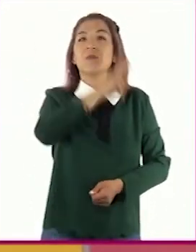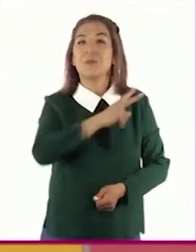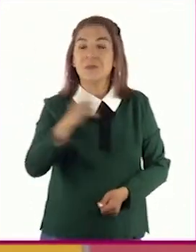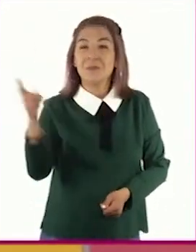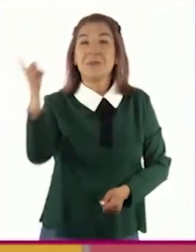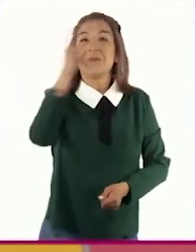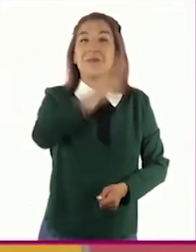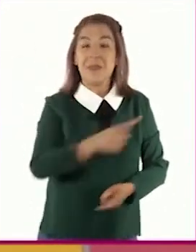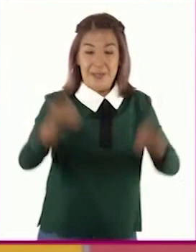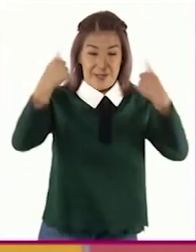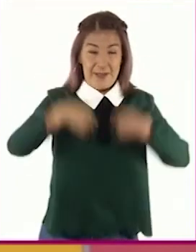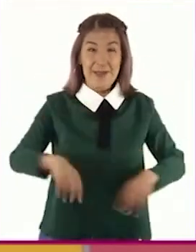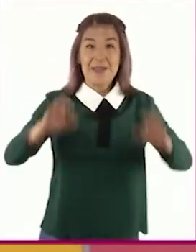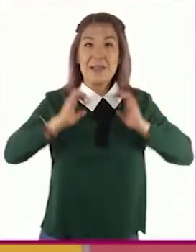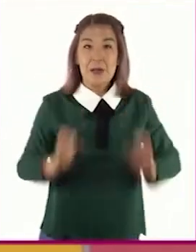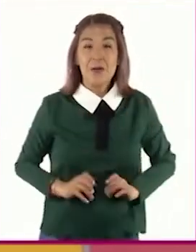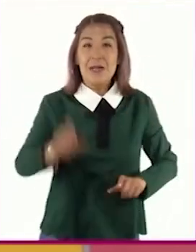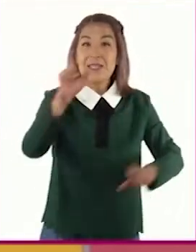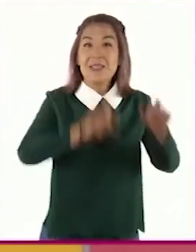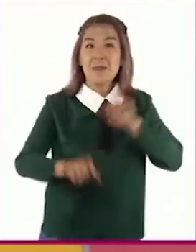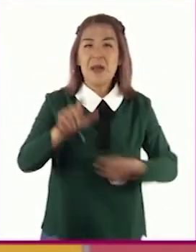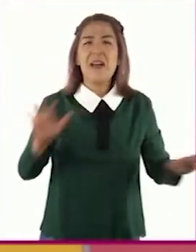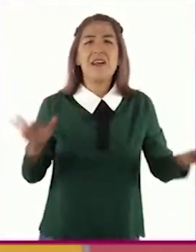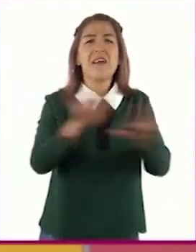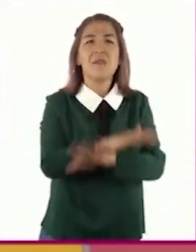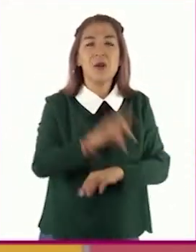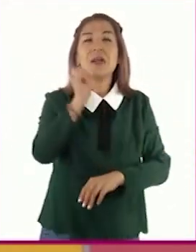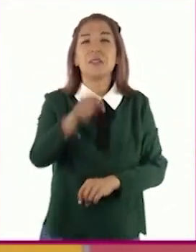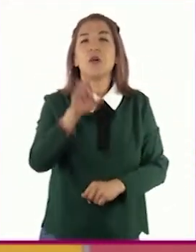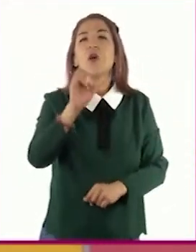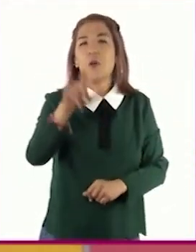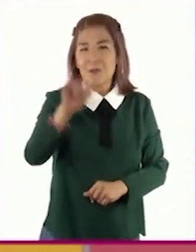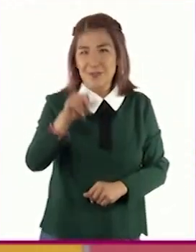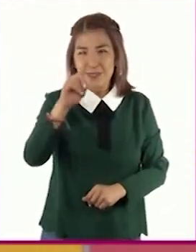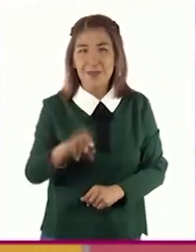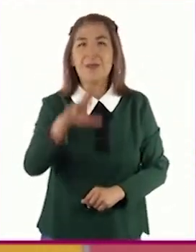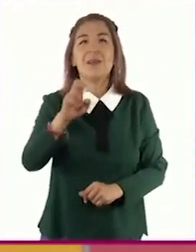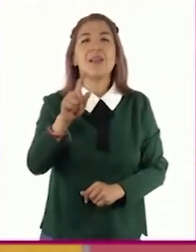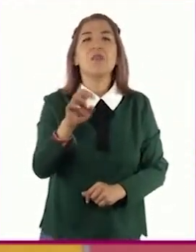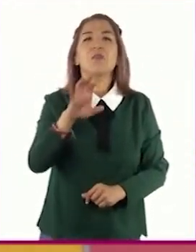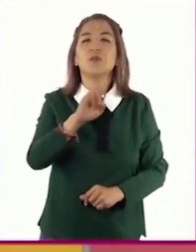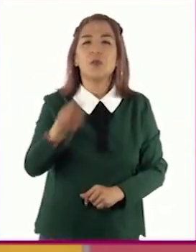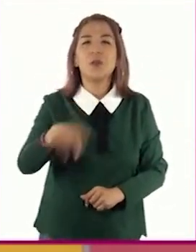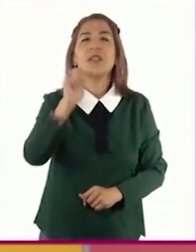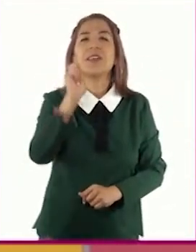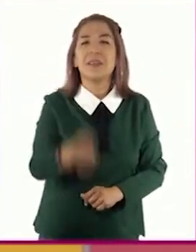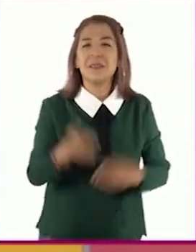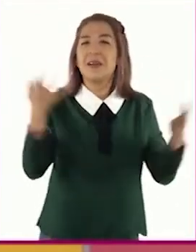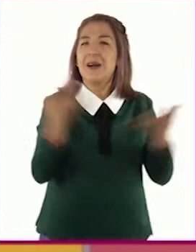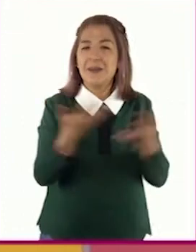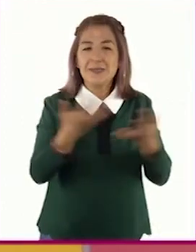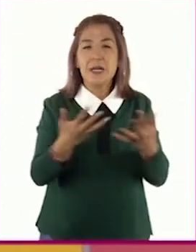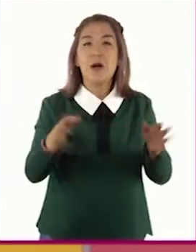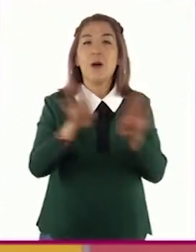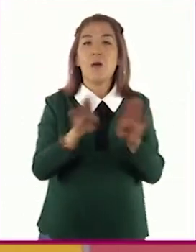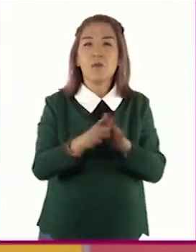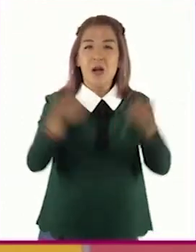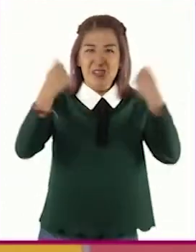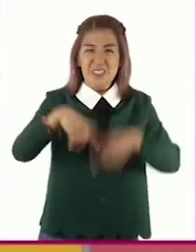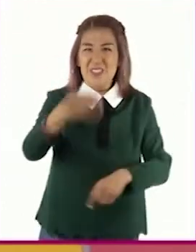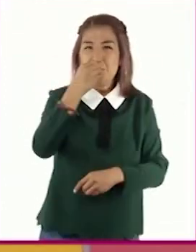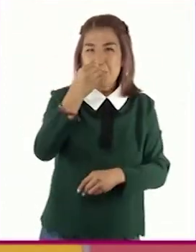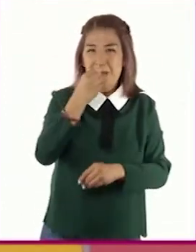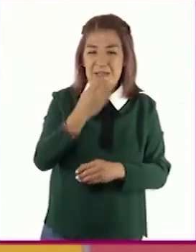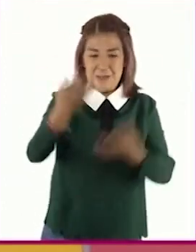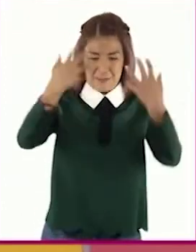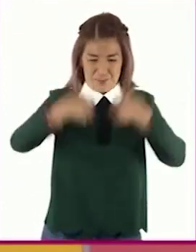reacciones químicas que ocurren en la respiración son reacciones de oxidorreducción. Básicamente lo que hacemos es oxidar nuestros alimentos,